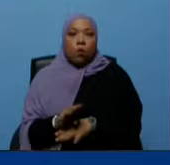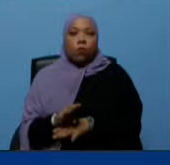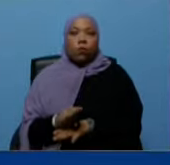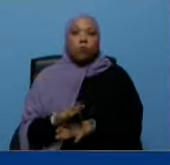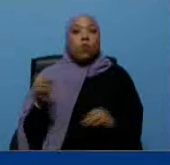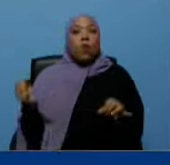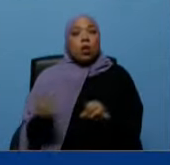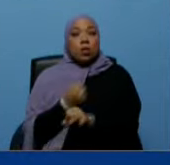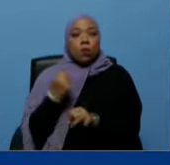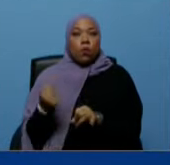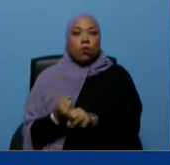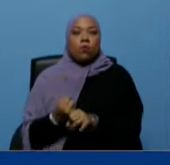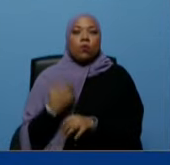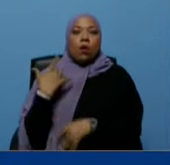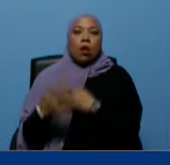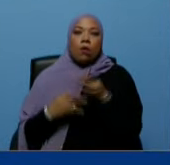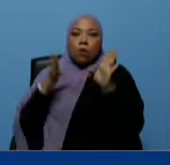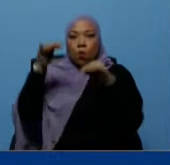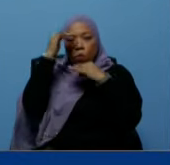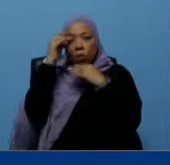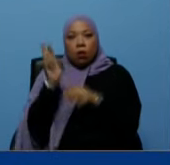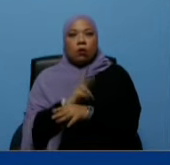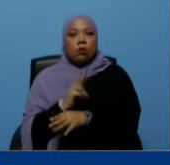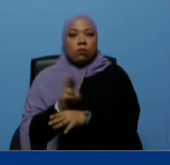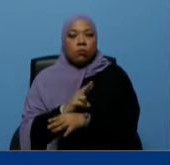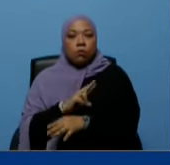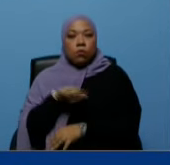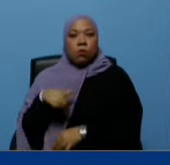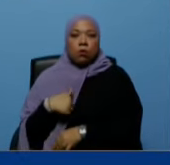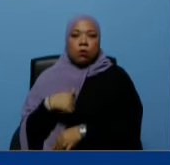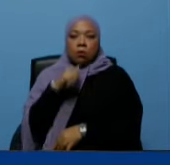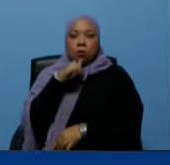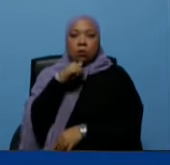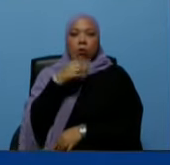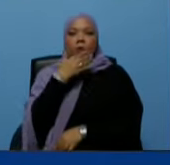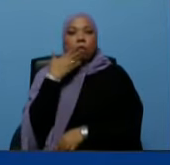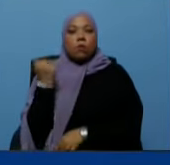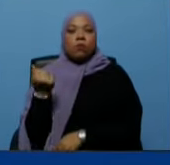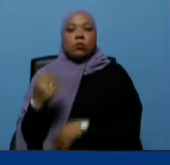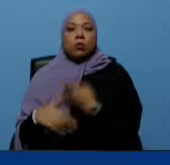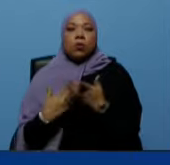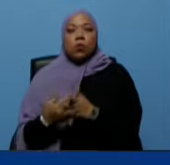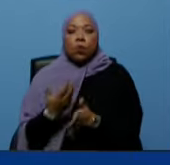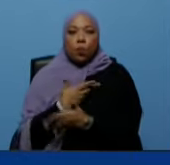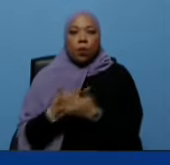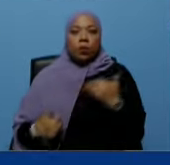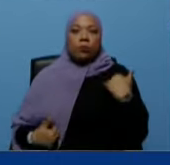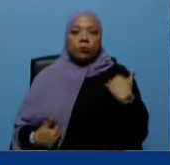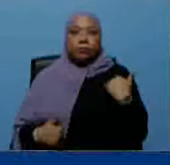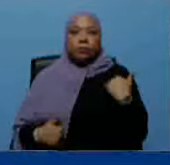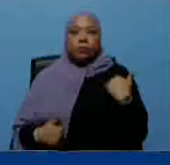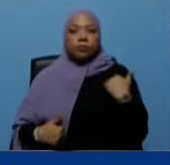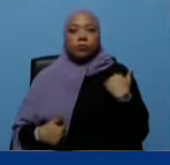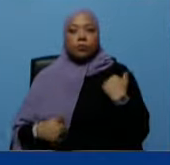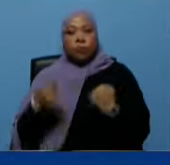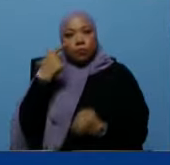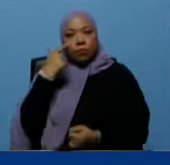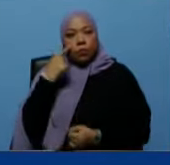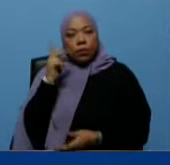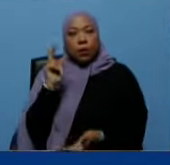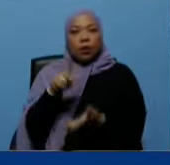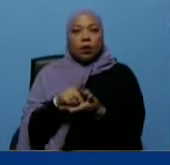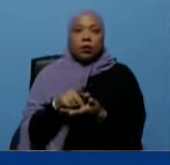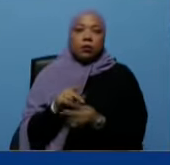un trabajo de brindar atención de primera a nuestro pueblo con lo mejor, comandante presidente. Y aquí, como usted bien lo ha